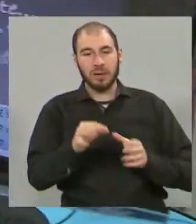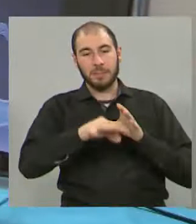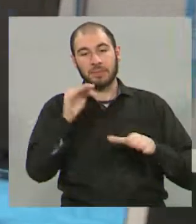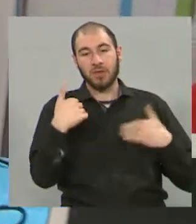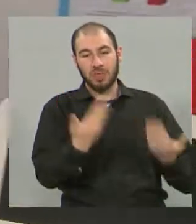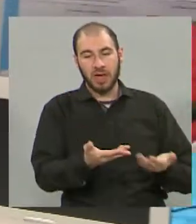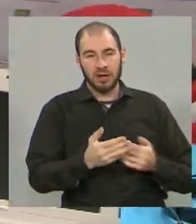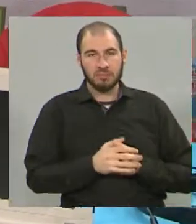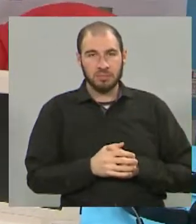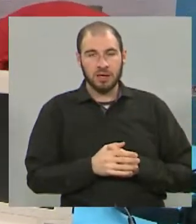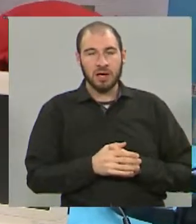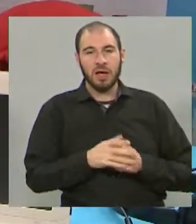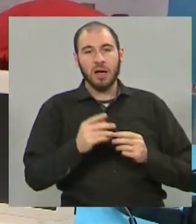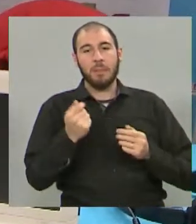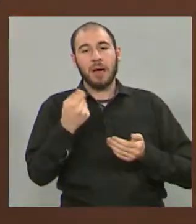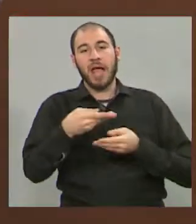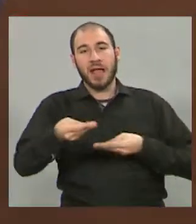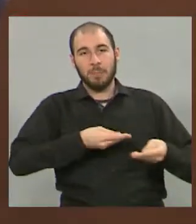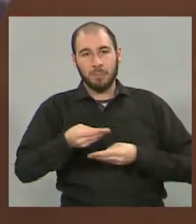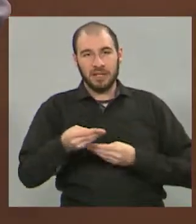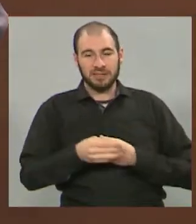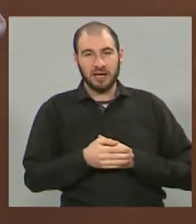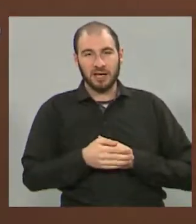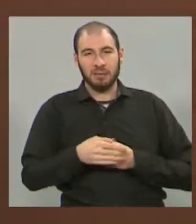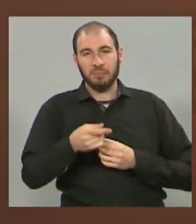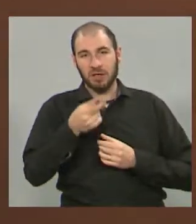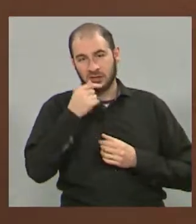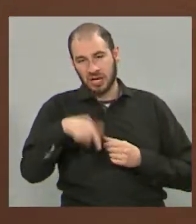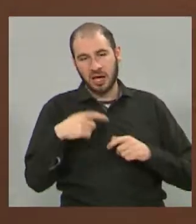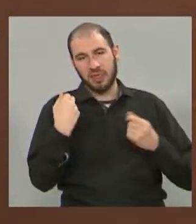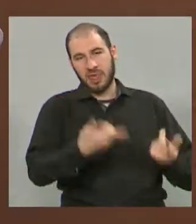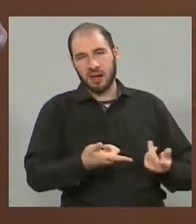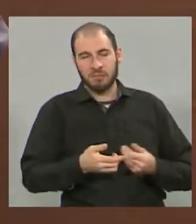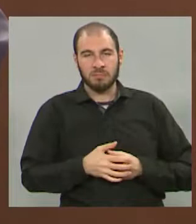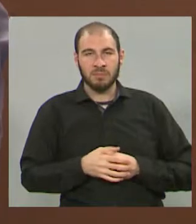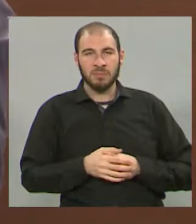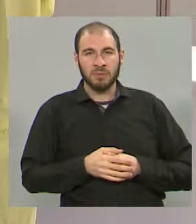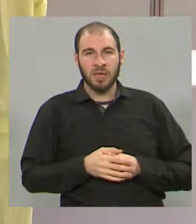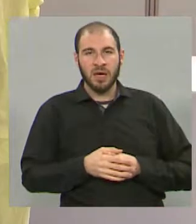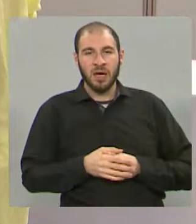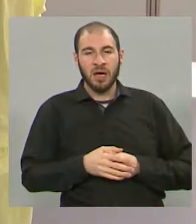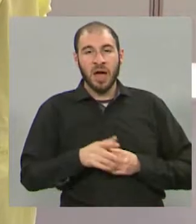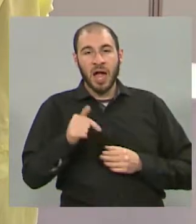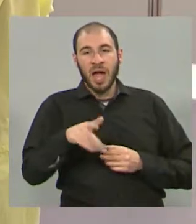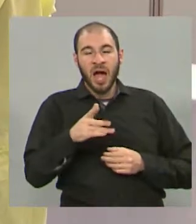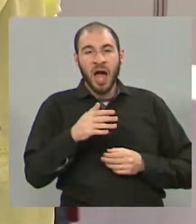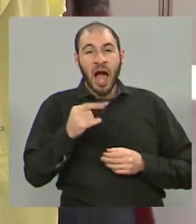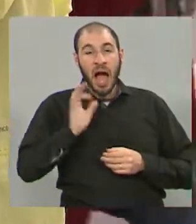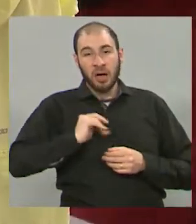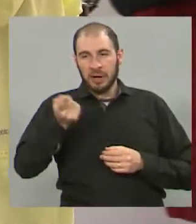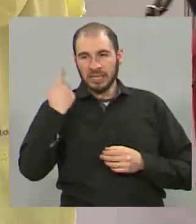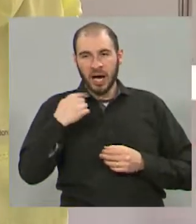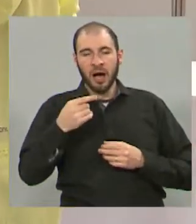premios sponsoreados por empresas de nuestra provincia y a partir de lo que vivenció el año